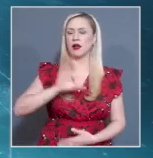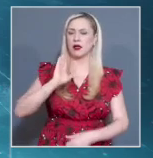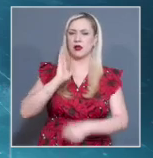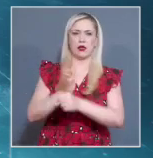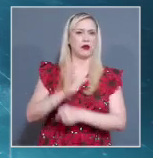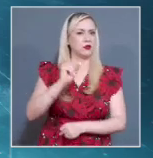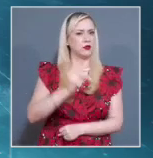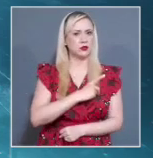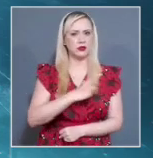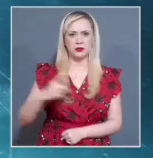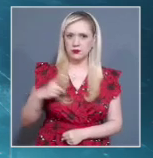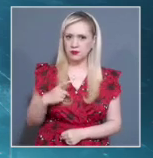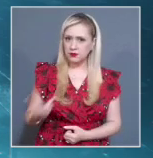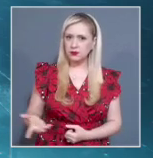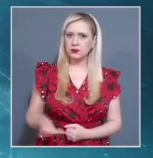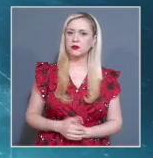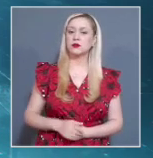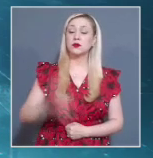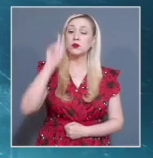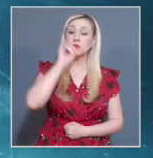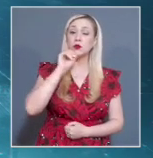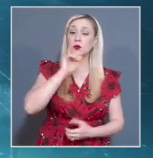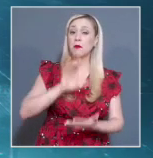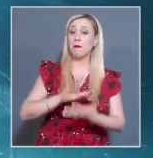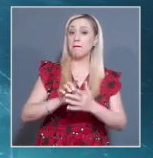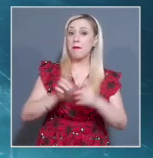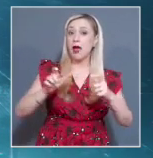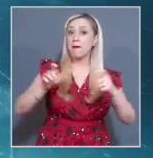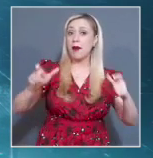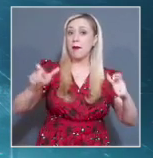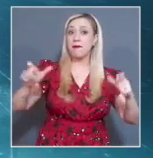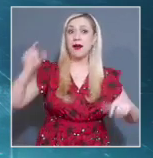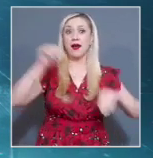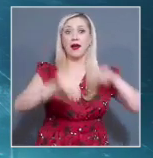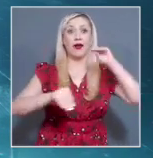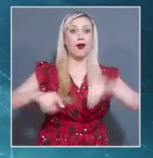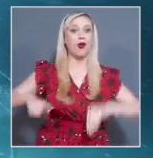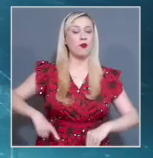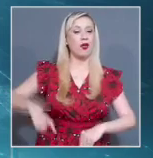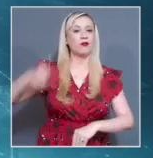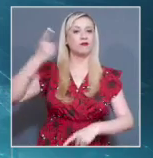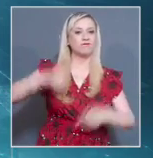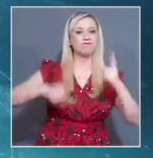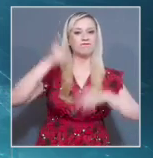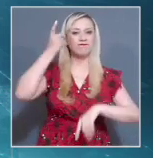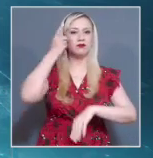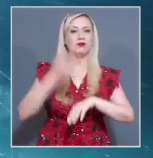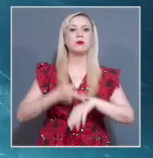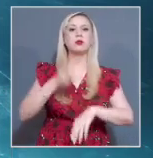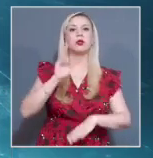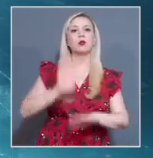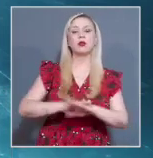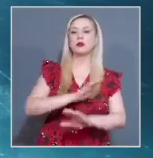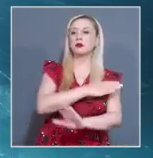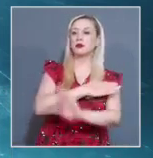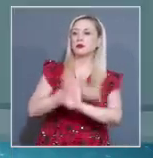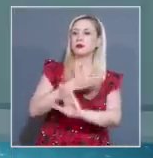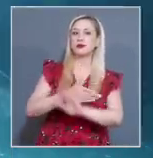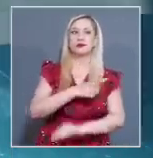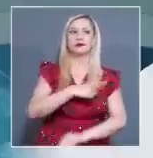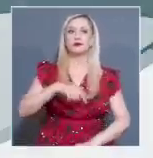Conforme más mujeres ocupan posiciones de poder, aumenta la violencia machista en su contra, advierte el Tribunal